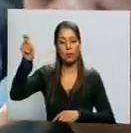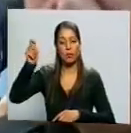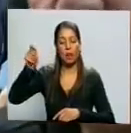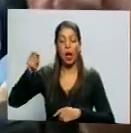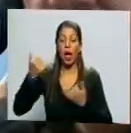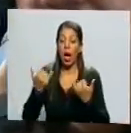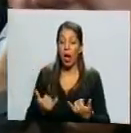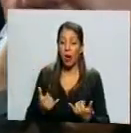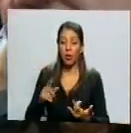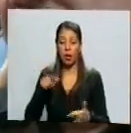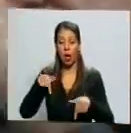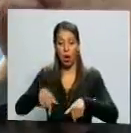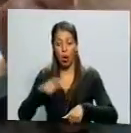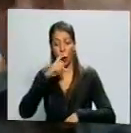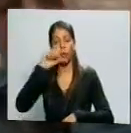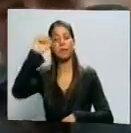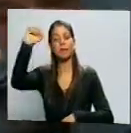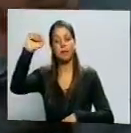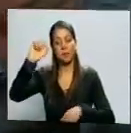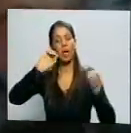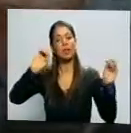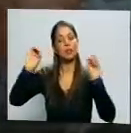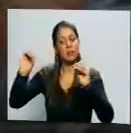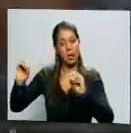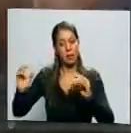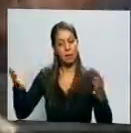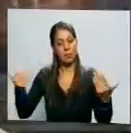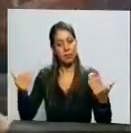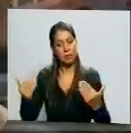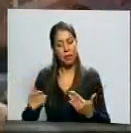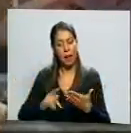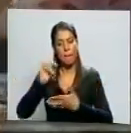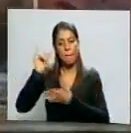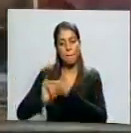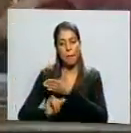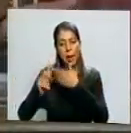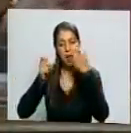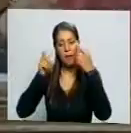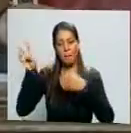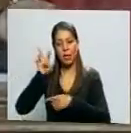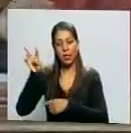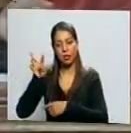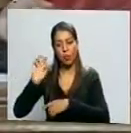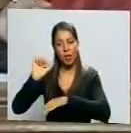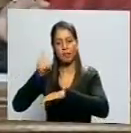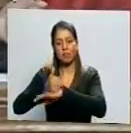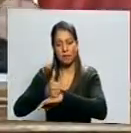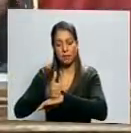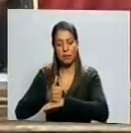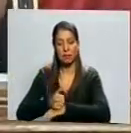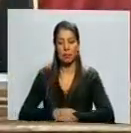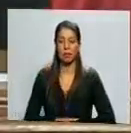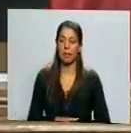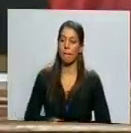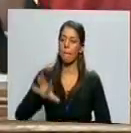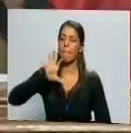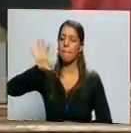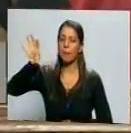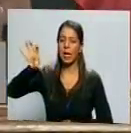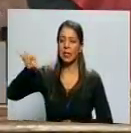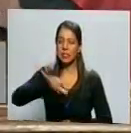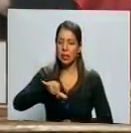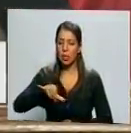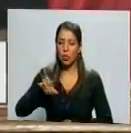convocado una discusión del plan de la patria. ¿En qué otro país del mundo eso ocurre? ¿En qué otro